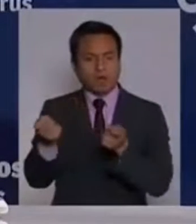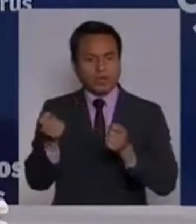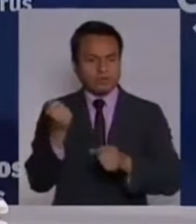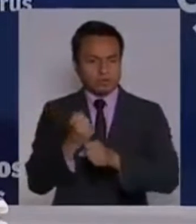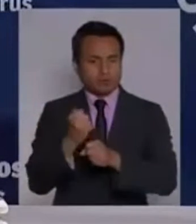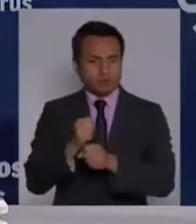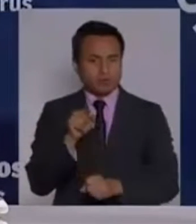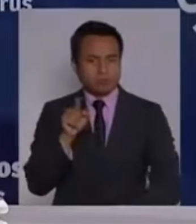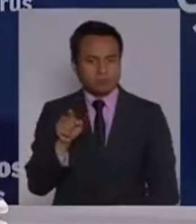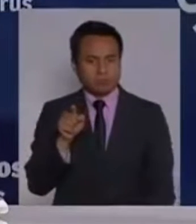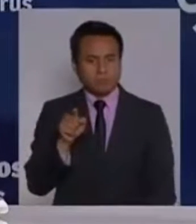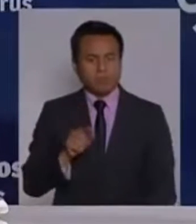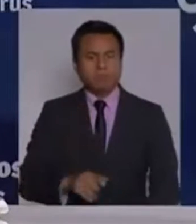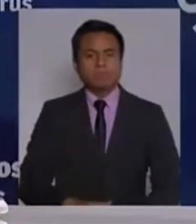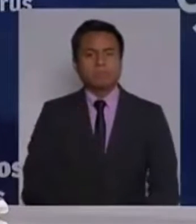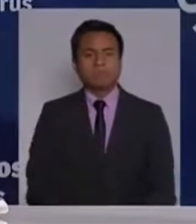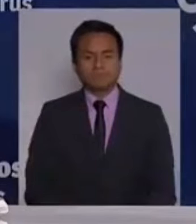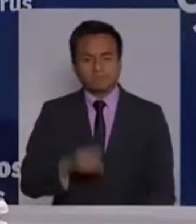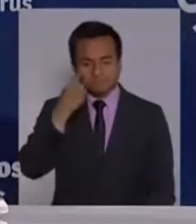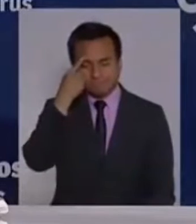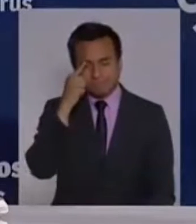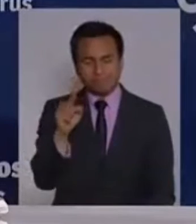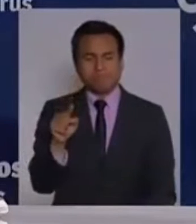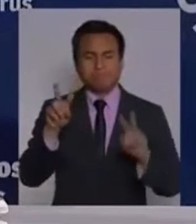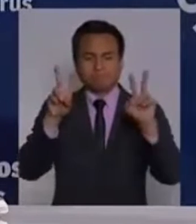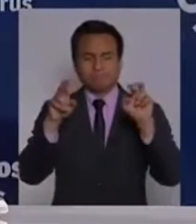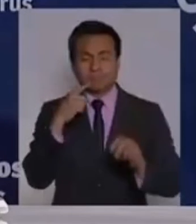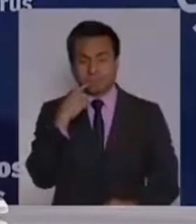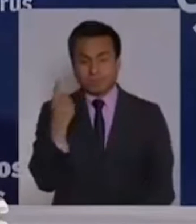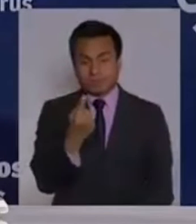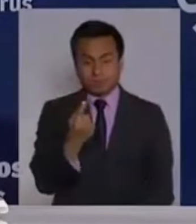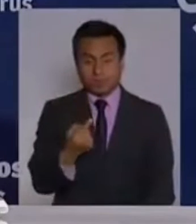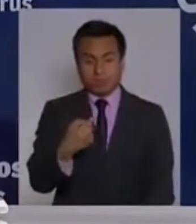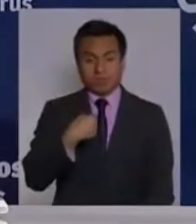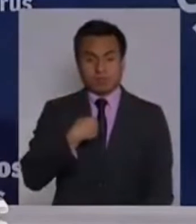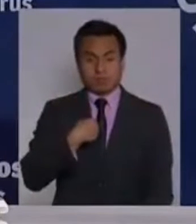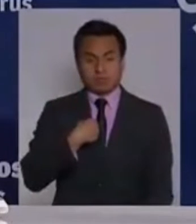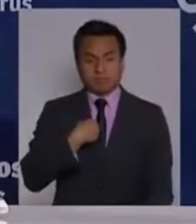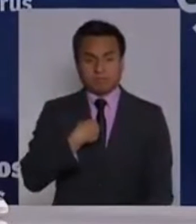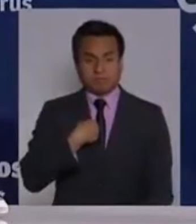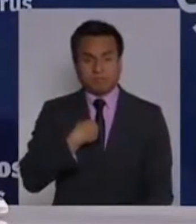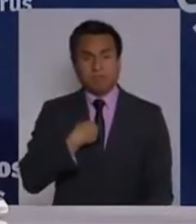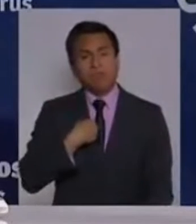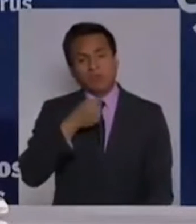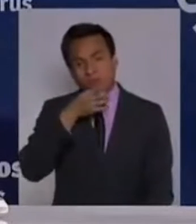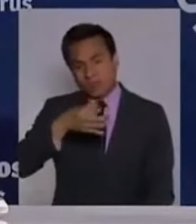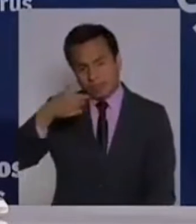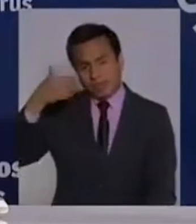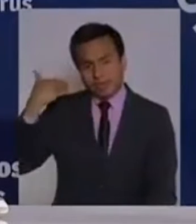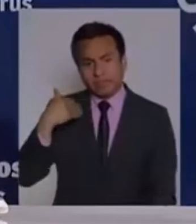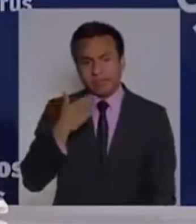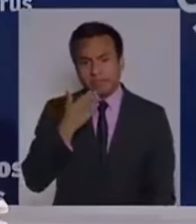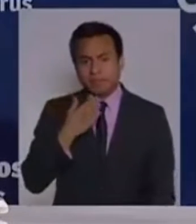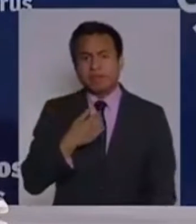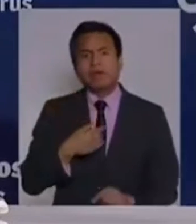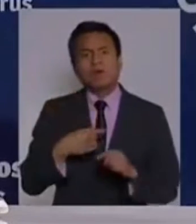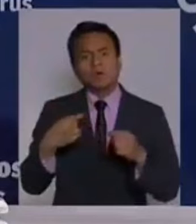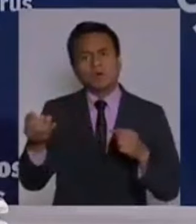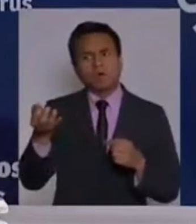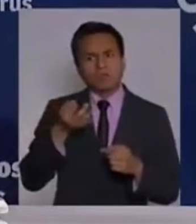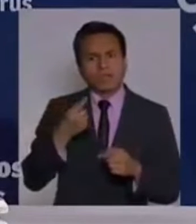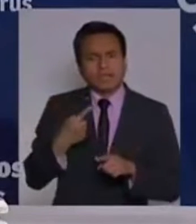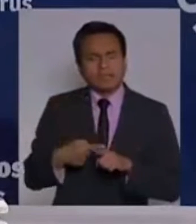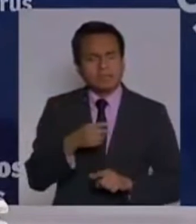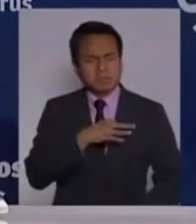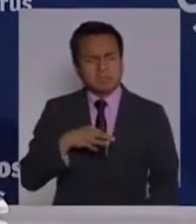gestión sin embargo con respecto a la pregunta que usted me hace y lo dije el otro día con respecto a otra afirmación